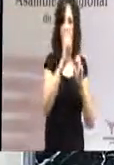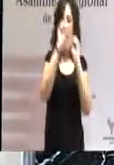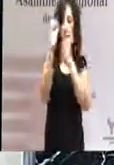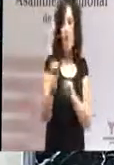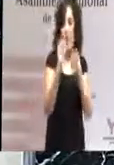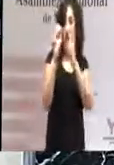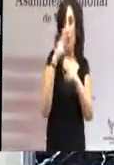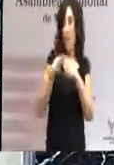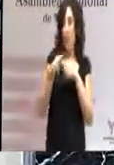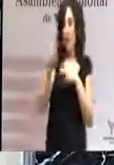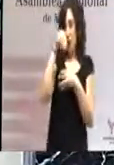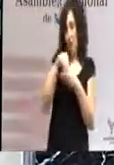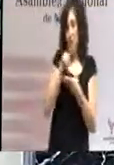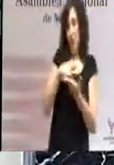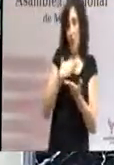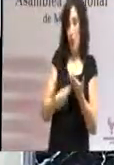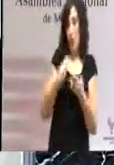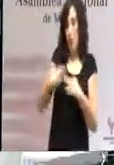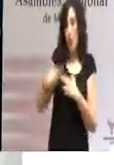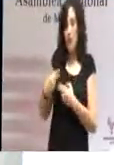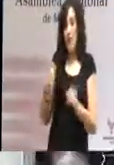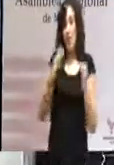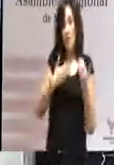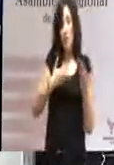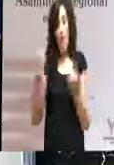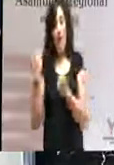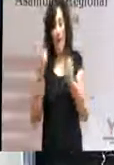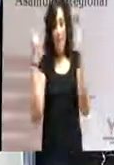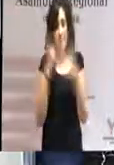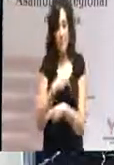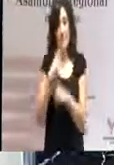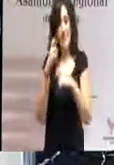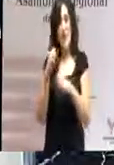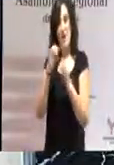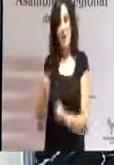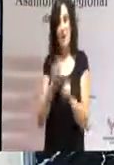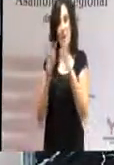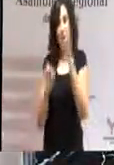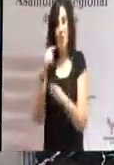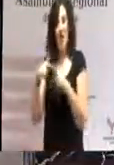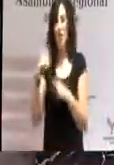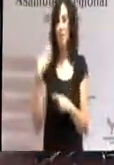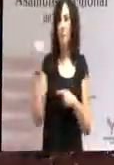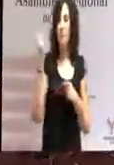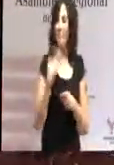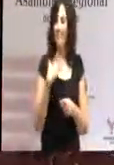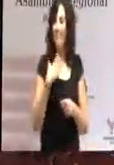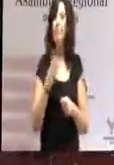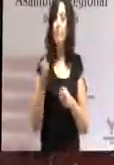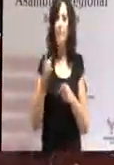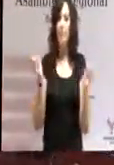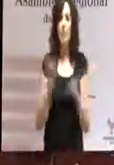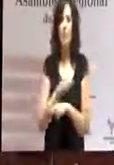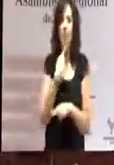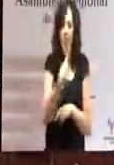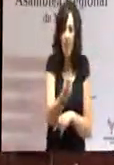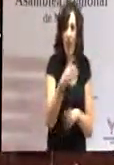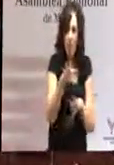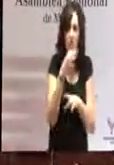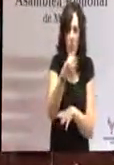los políticos de la región de Murcia. Dijo usted, en su discurso de investidura, que eliminaría la figura de los